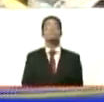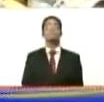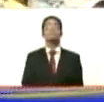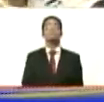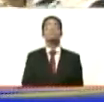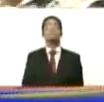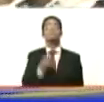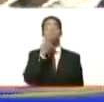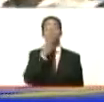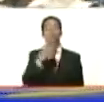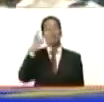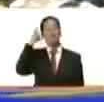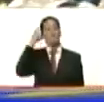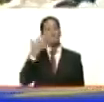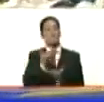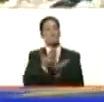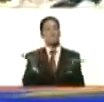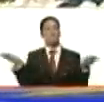Buenos días.